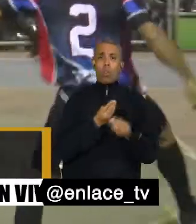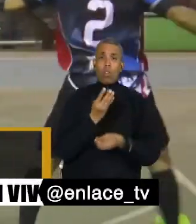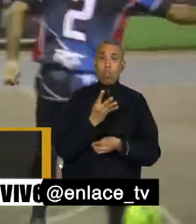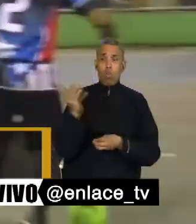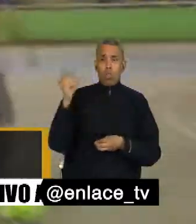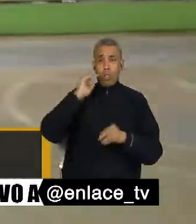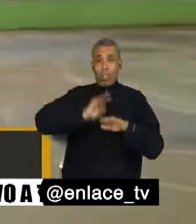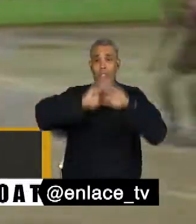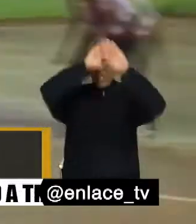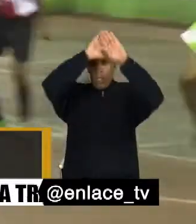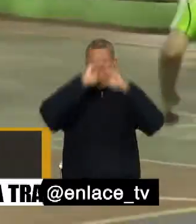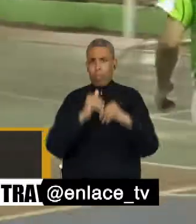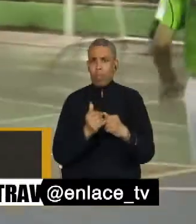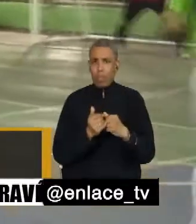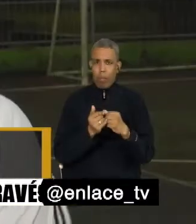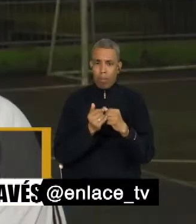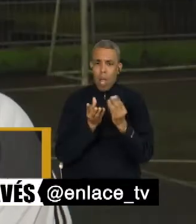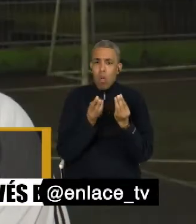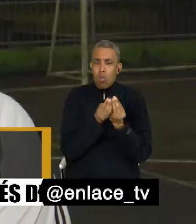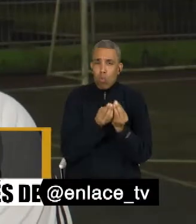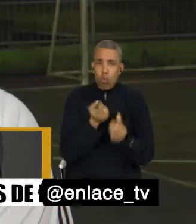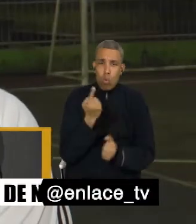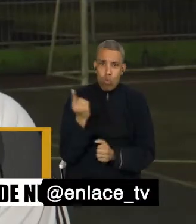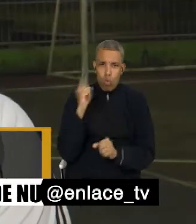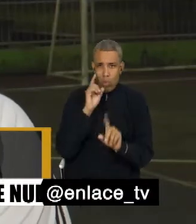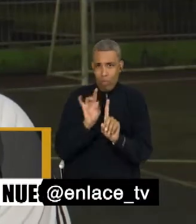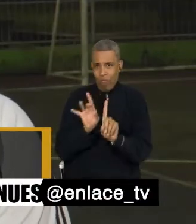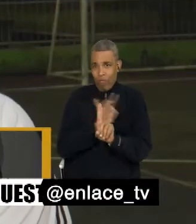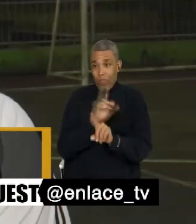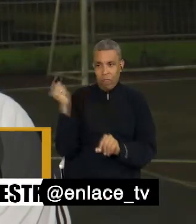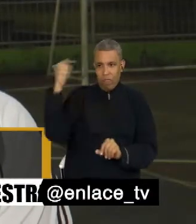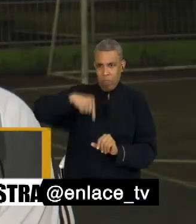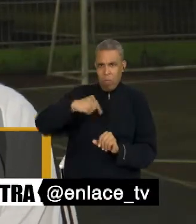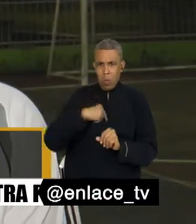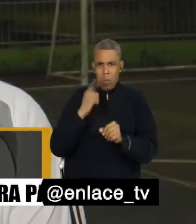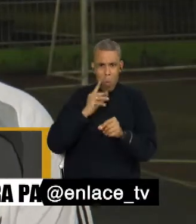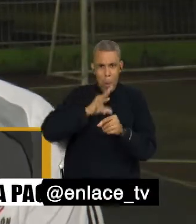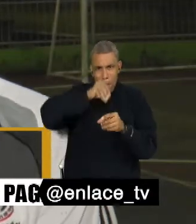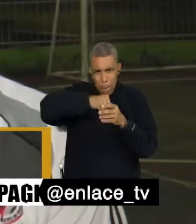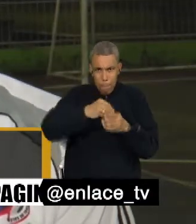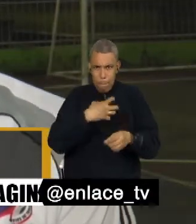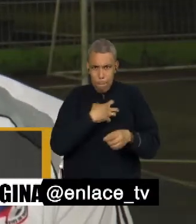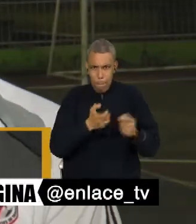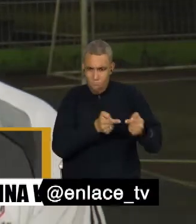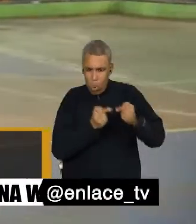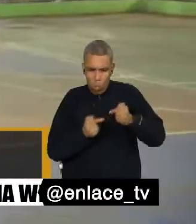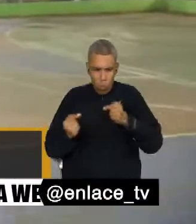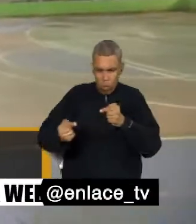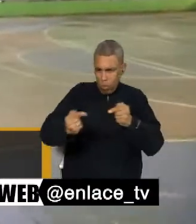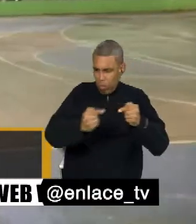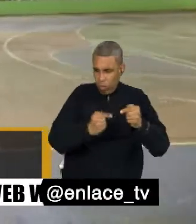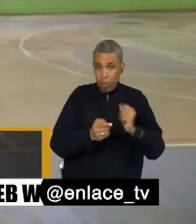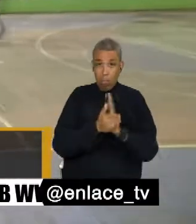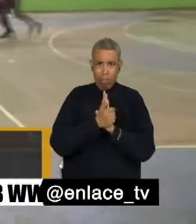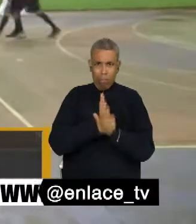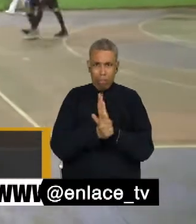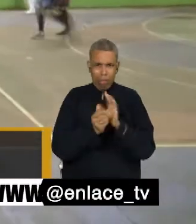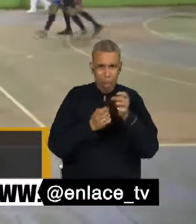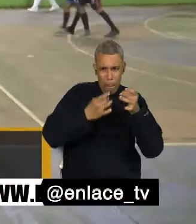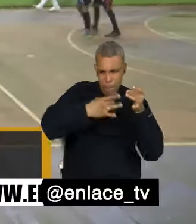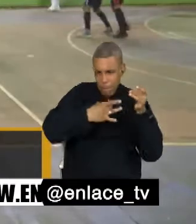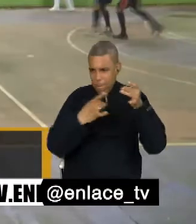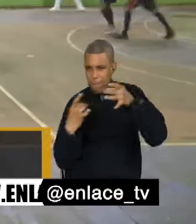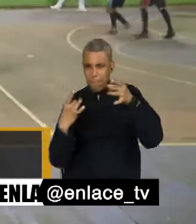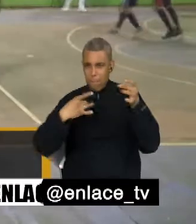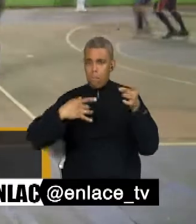El torneo ha sido muy competitivo, el microfútbol es muy competitivo en la ciudad, eso se viene demostrando durante toda la historia de